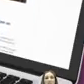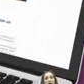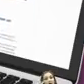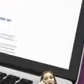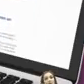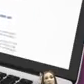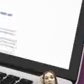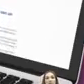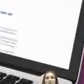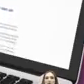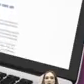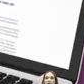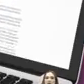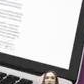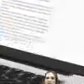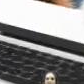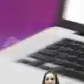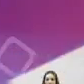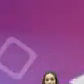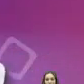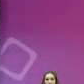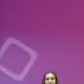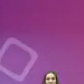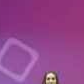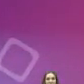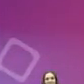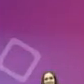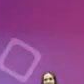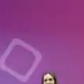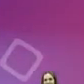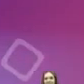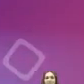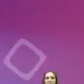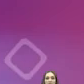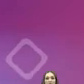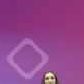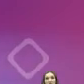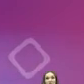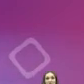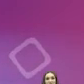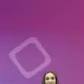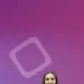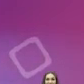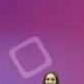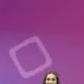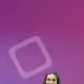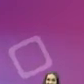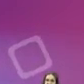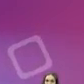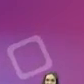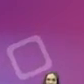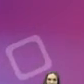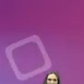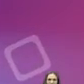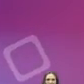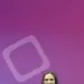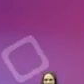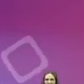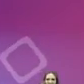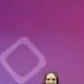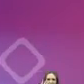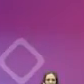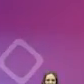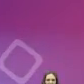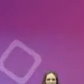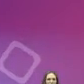que la convocatoria va hasta el 31 de diciembre del 2021 y, muy importante, si quiere seguir informado 24/7, nos encuentra